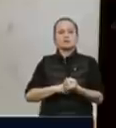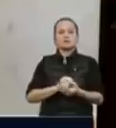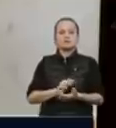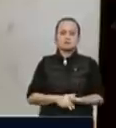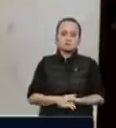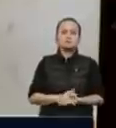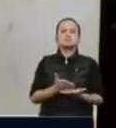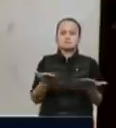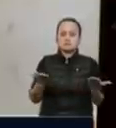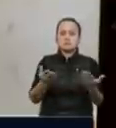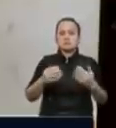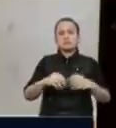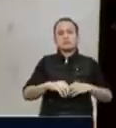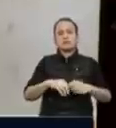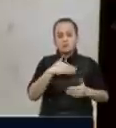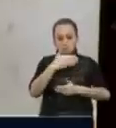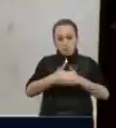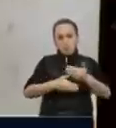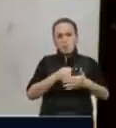Y en eso vamos avanzando.